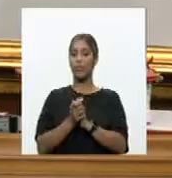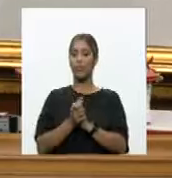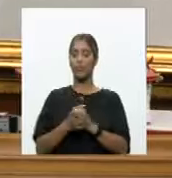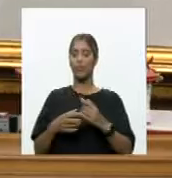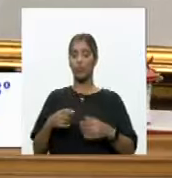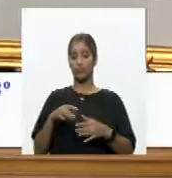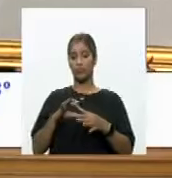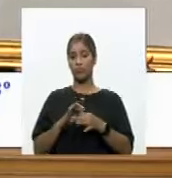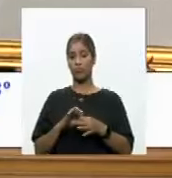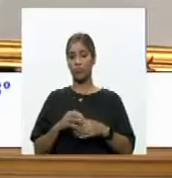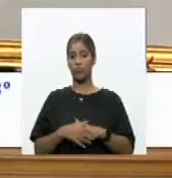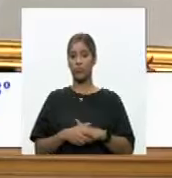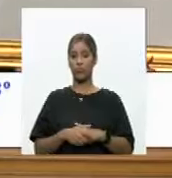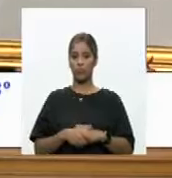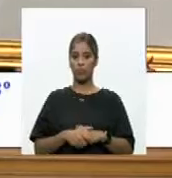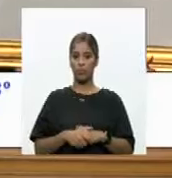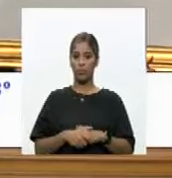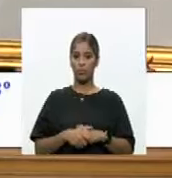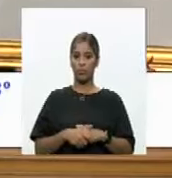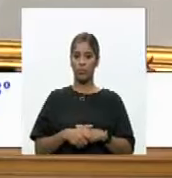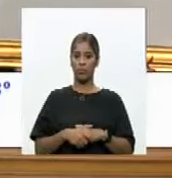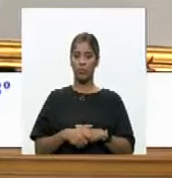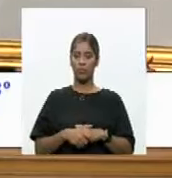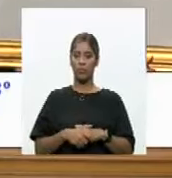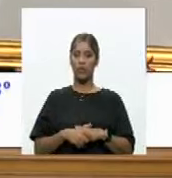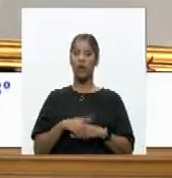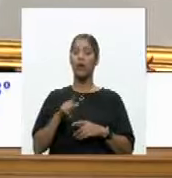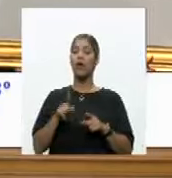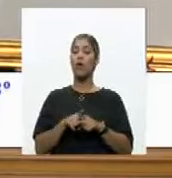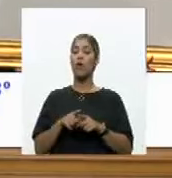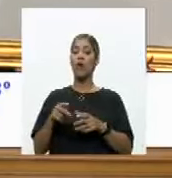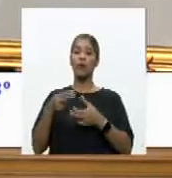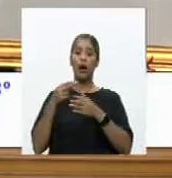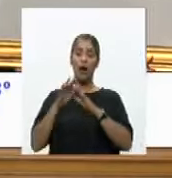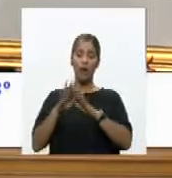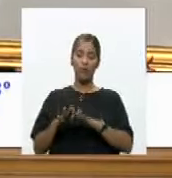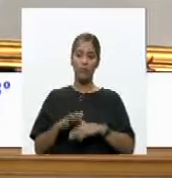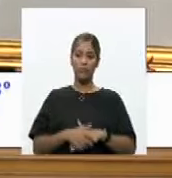entrañable que se encontraba secuestrado allí